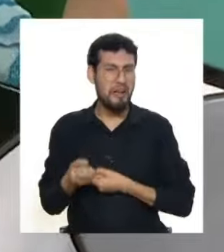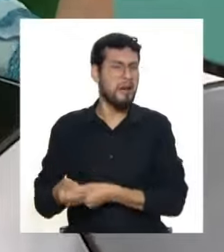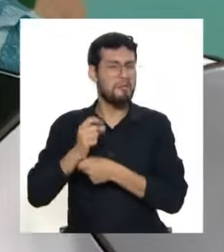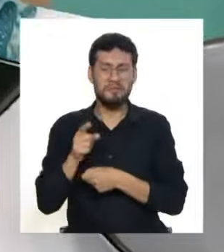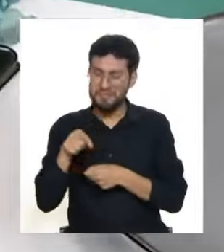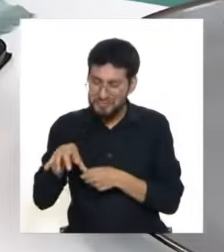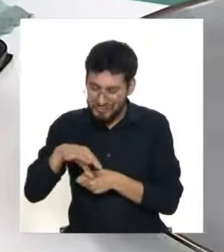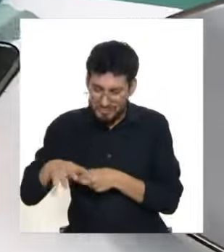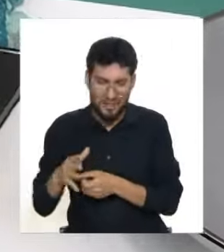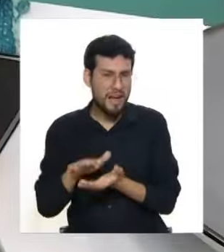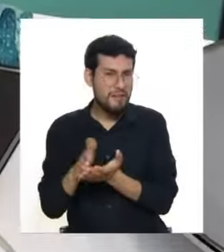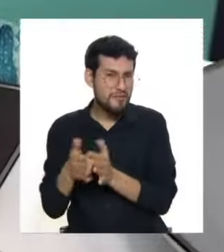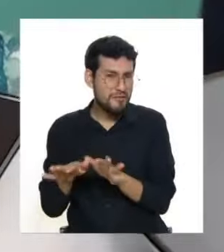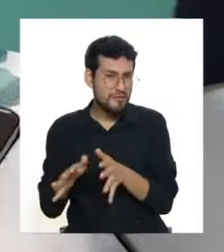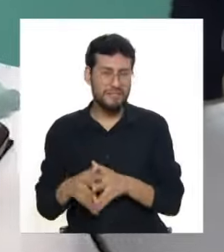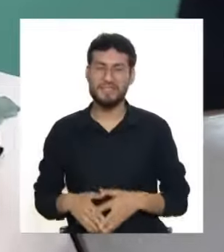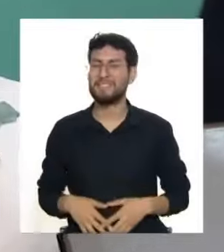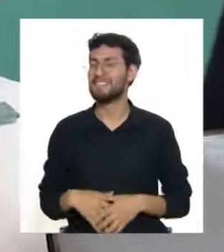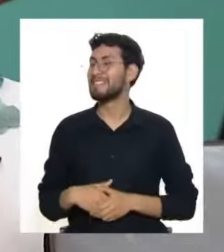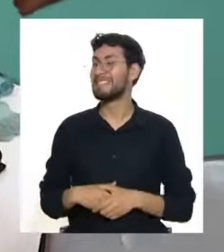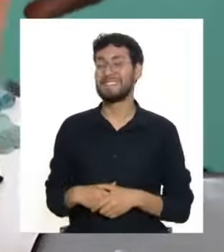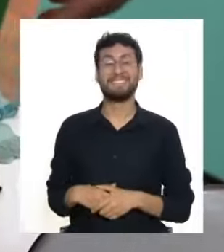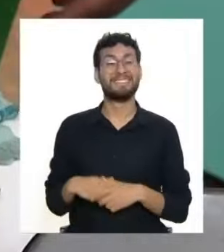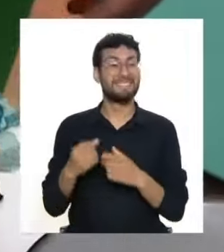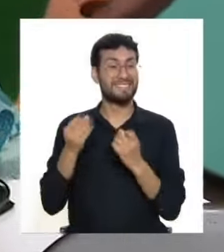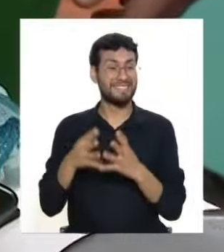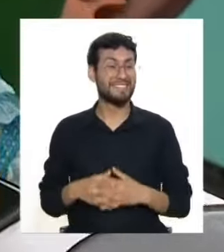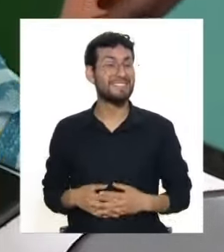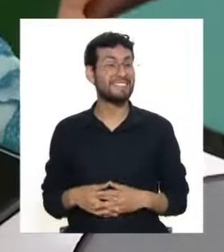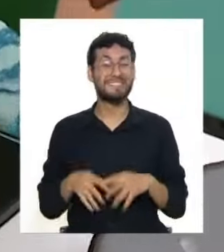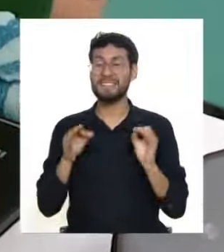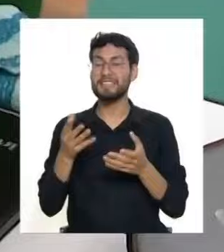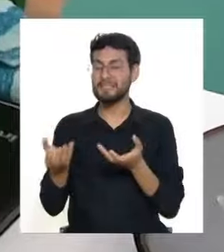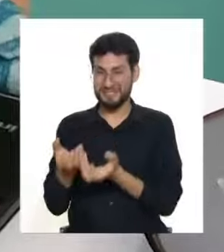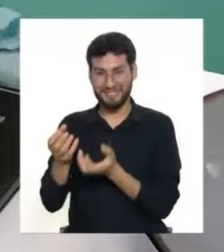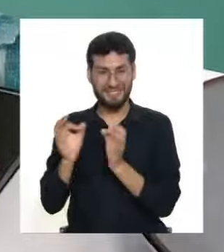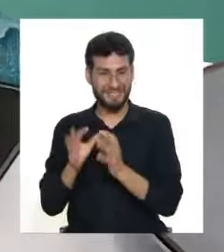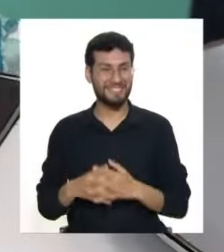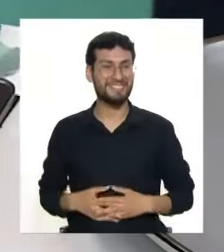sin tanto Exacto, vamos a golpear el acá. Más es lo que golpea. Tanto mere que tenga. Exacto. Que lo que cocina.